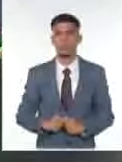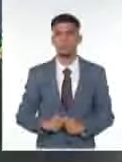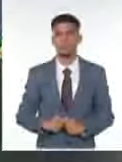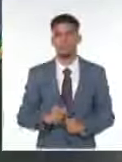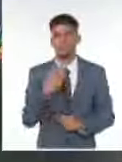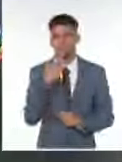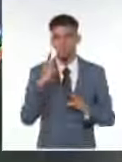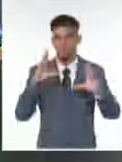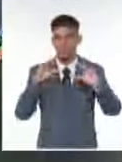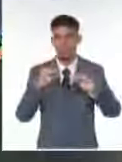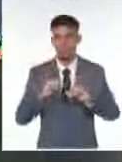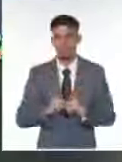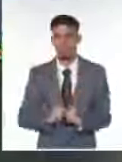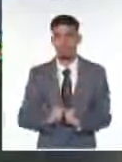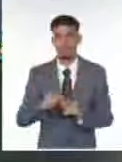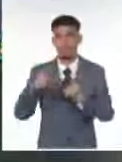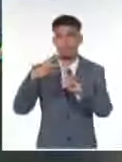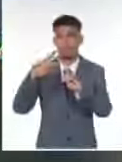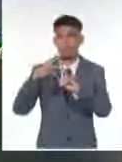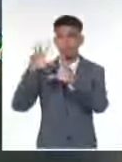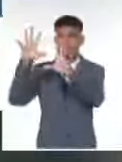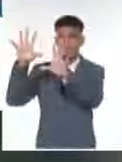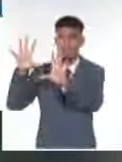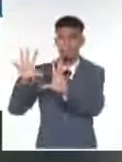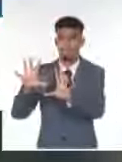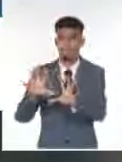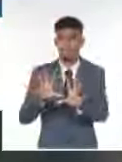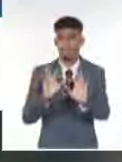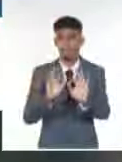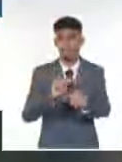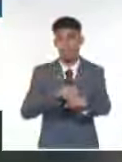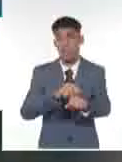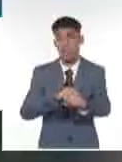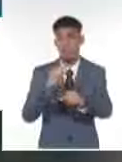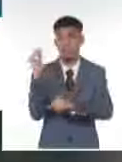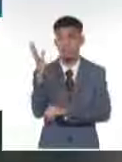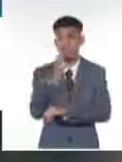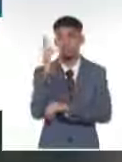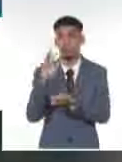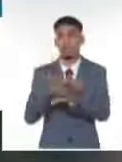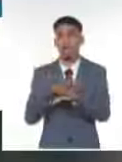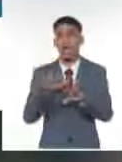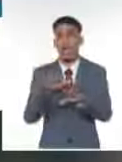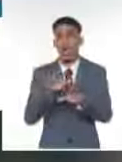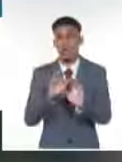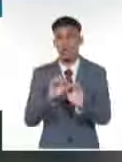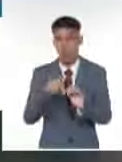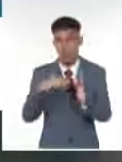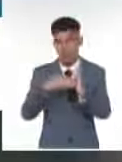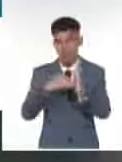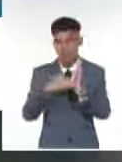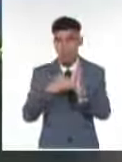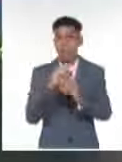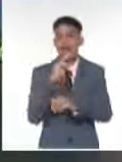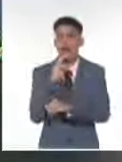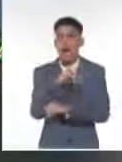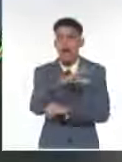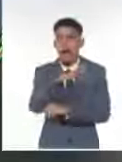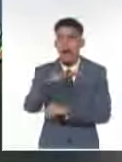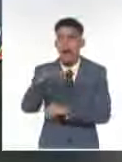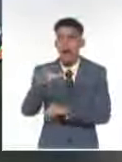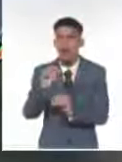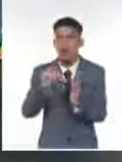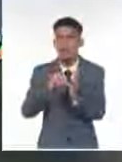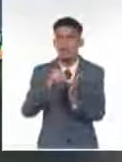Buenas noches. La segunda depresión tropical de la actual temporada ciclónica se formó esta tarde sobre aguas del Atlántico Central en el